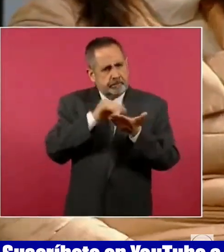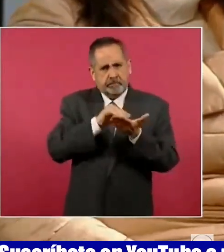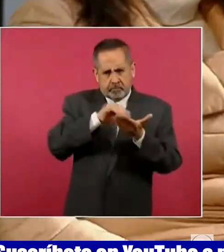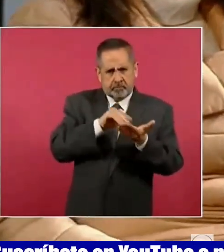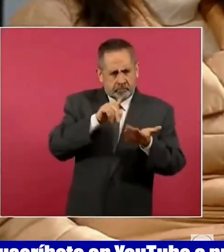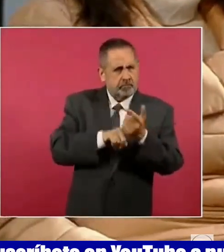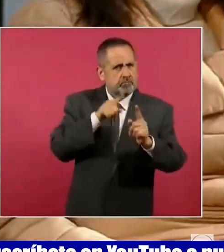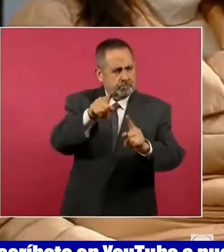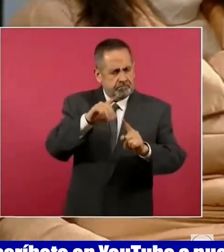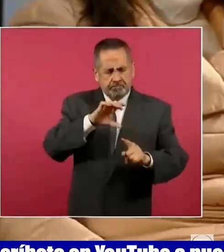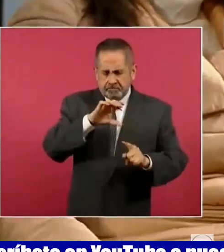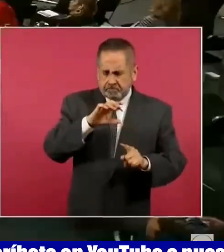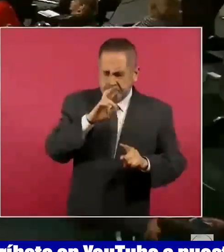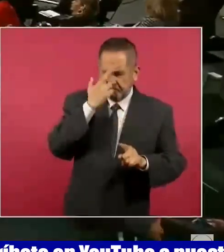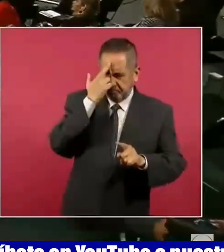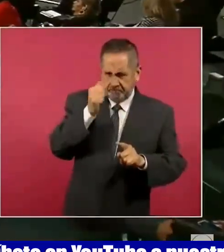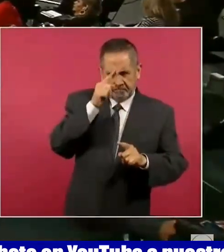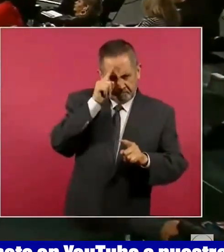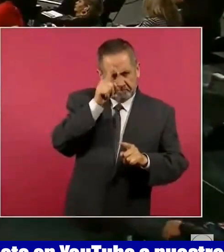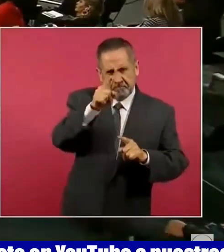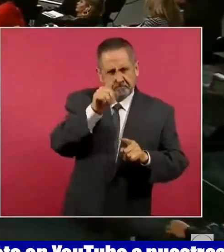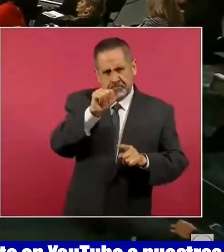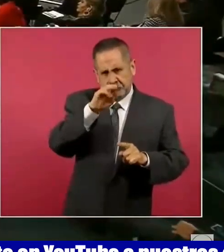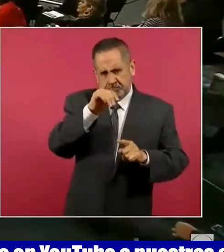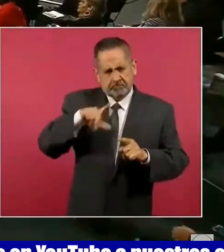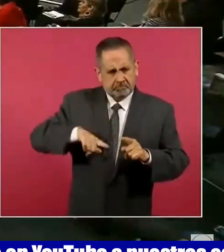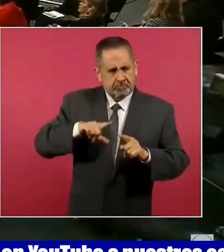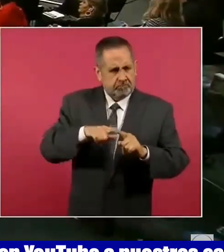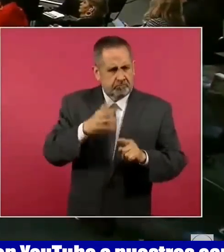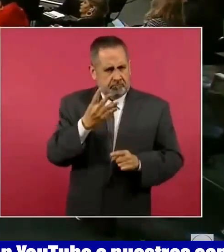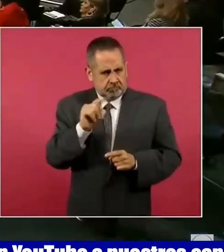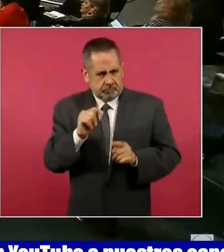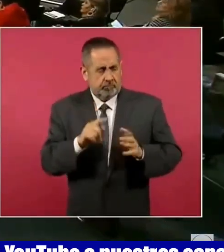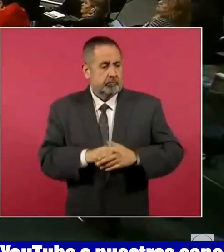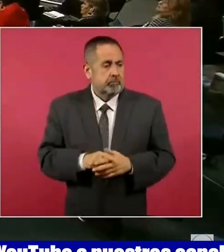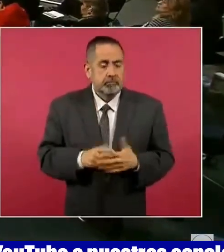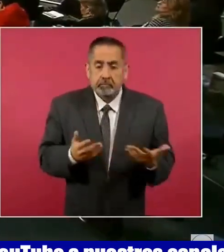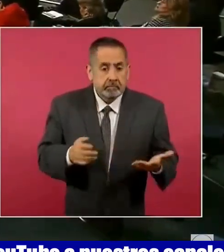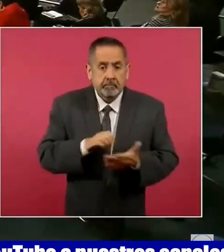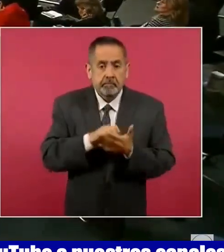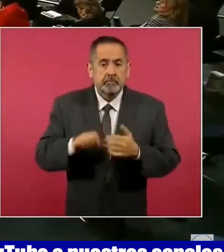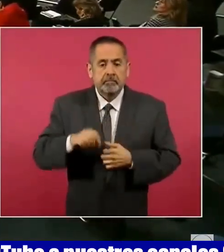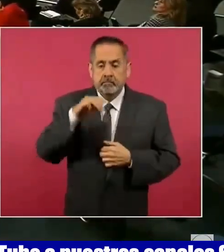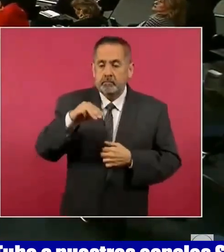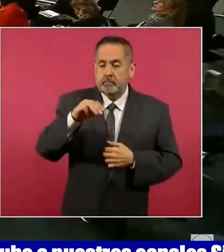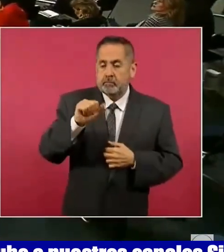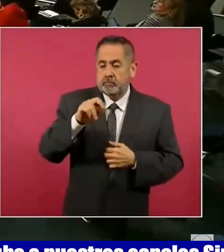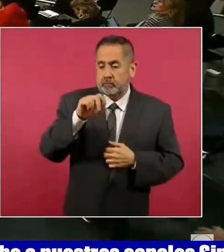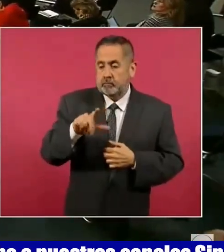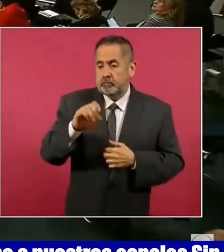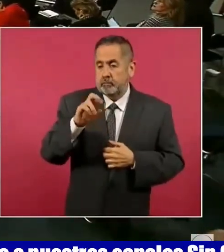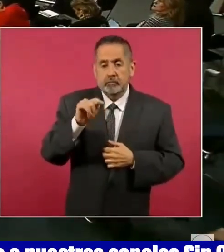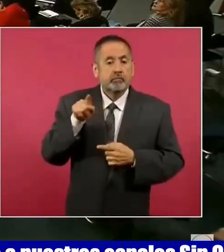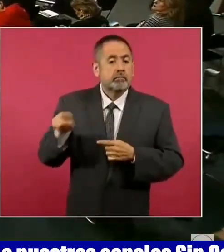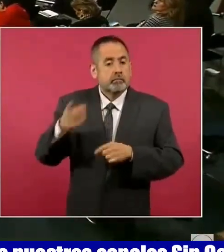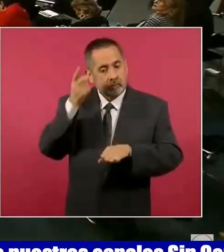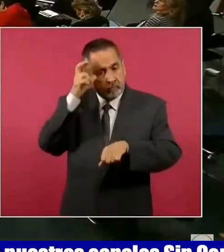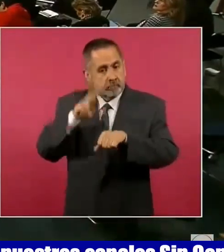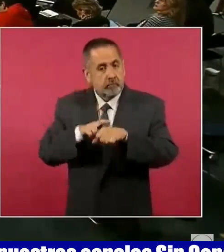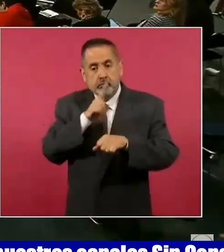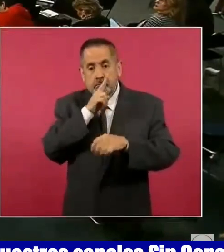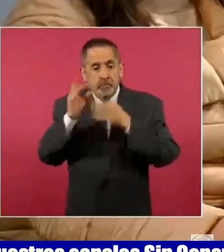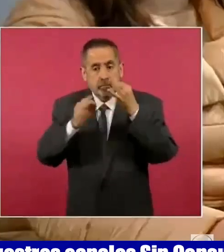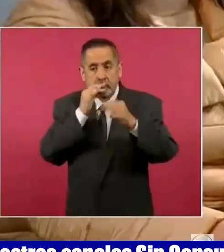maniqueísmo, de buenos o malos, pero que no había la necesidad de dejar el país para aquellos que lo hicieron. A